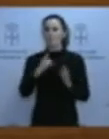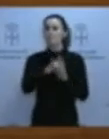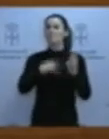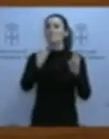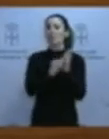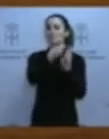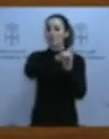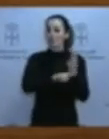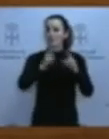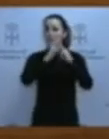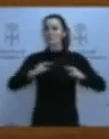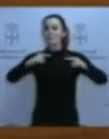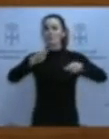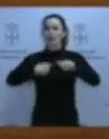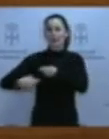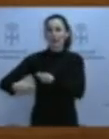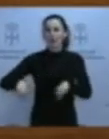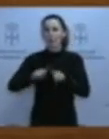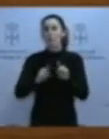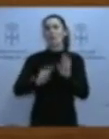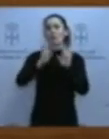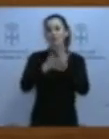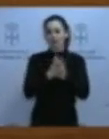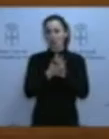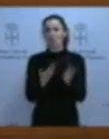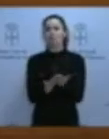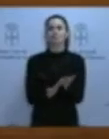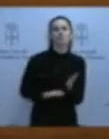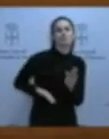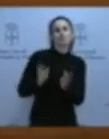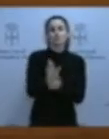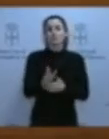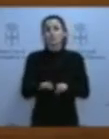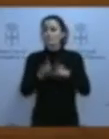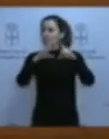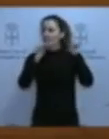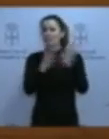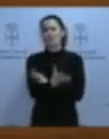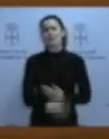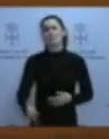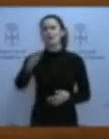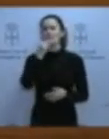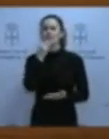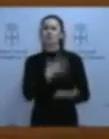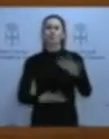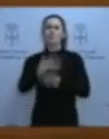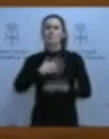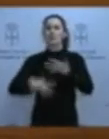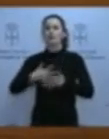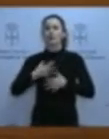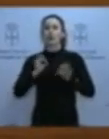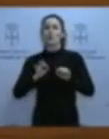cada mercado, como proponemos en el punto número 5. Asturias es un maravilloso cóctel de